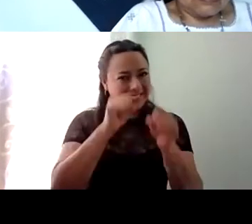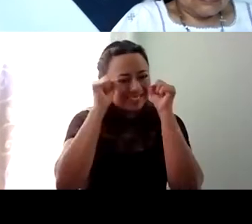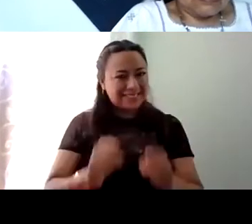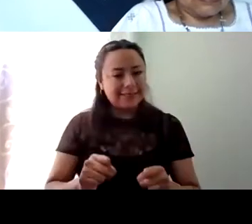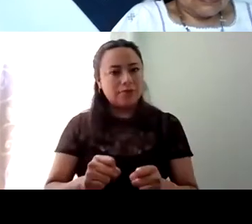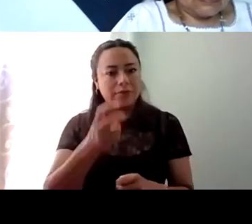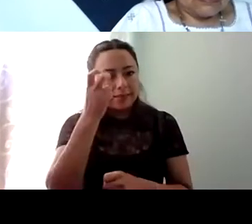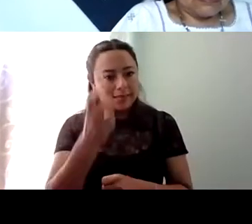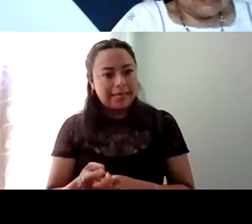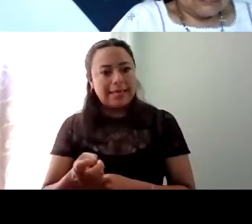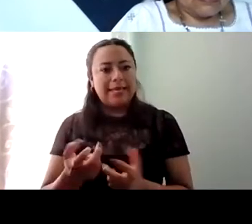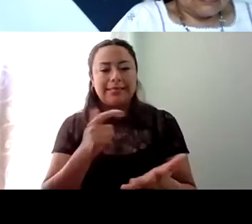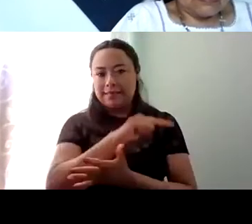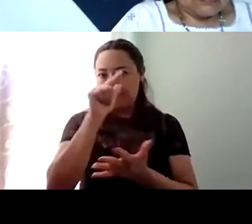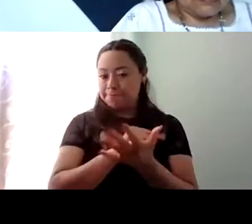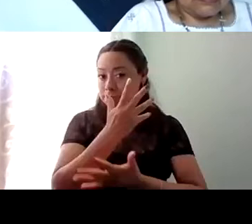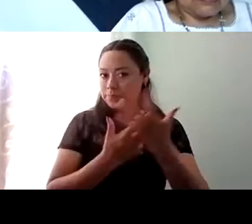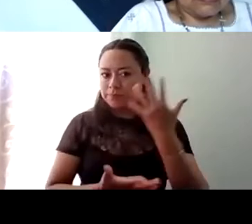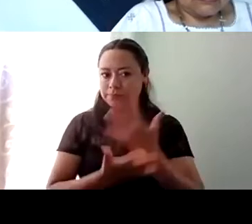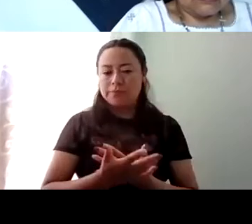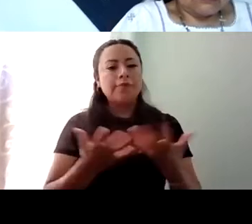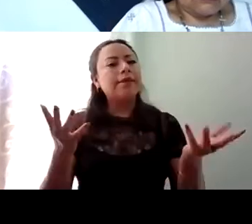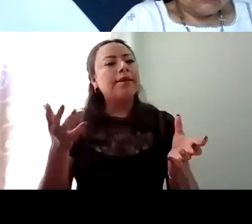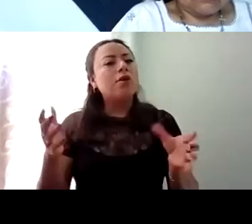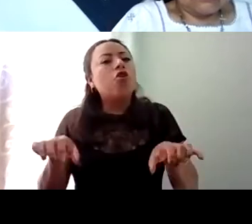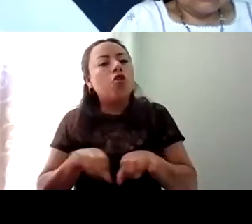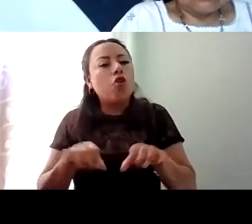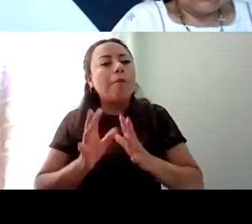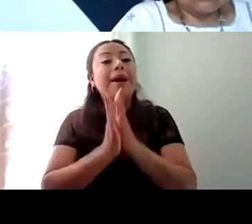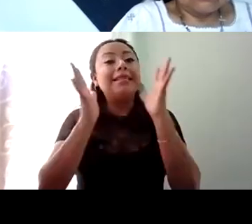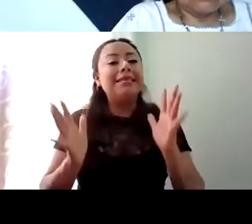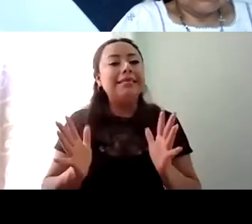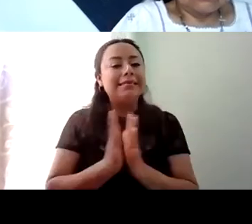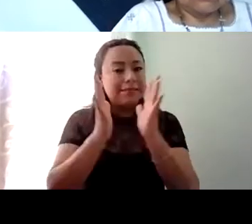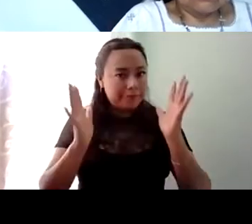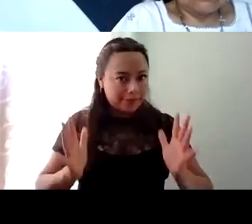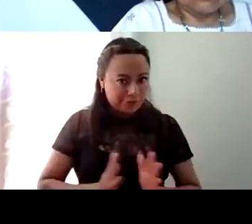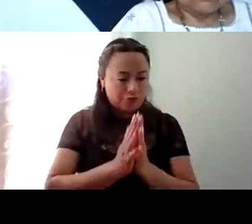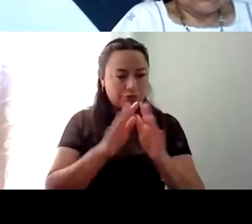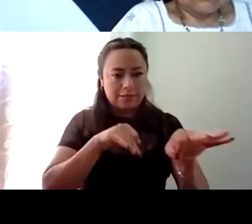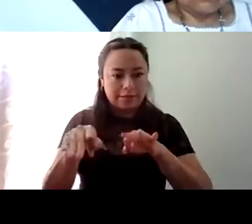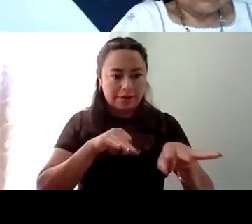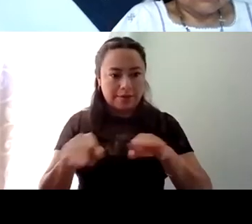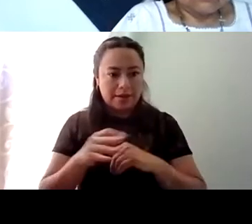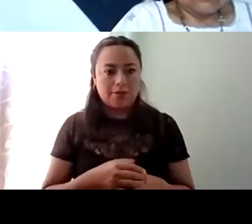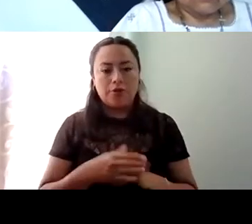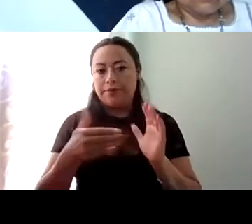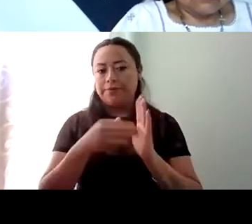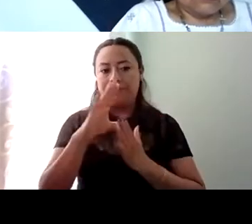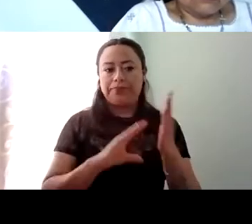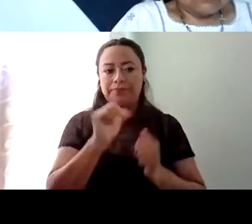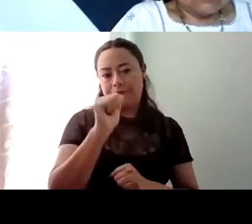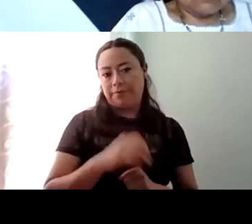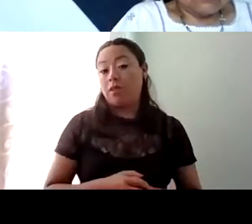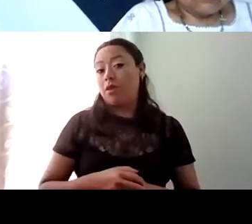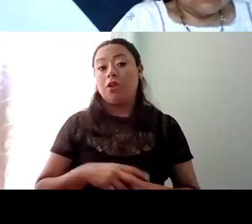realmente se elabore con la participación de las y los trabajadores, como lo establece la Constitución de la Ciudad de México, y que no se